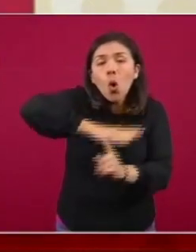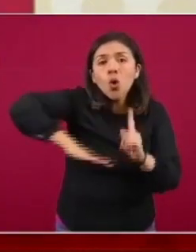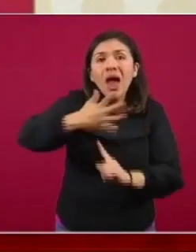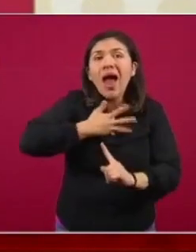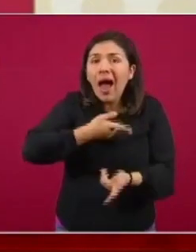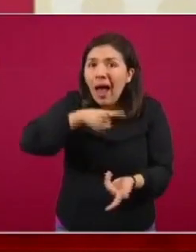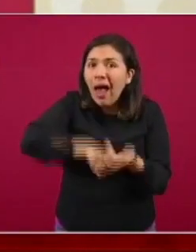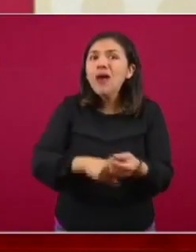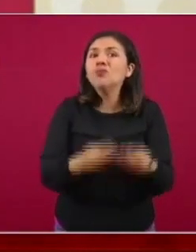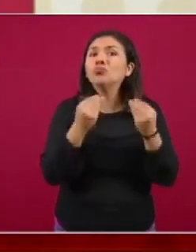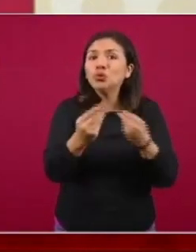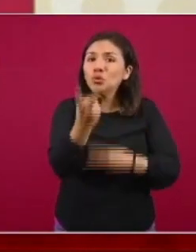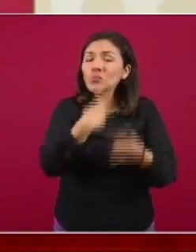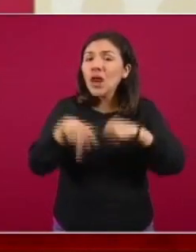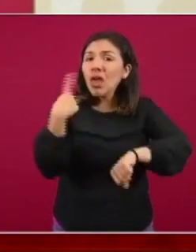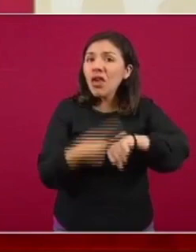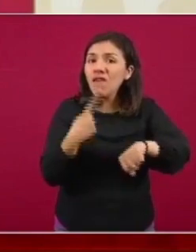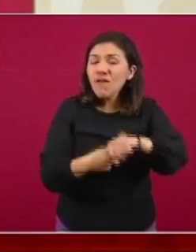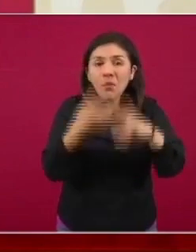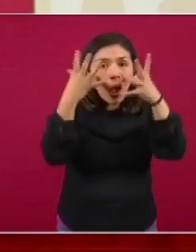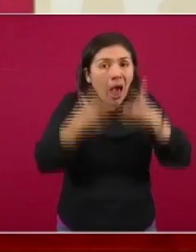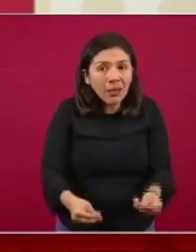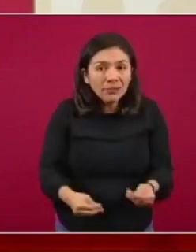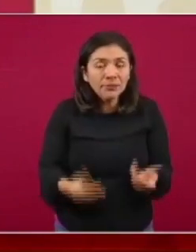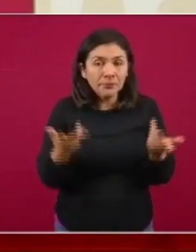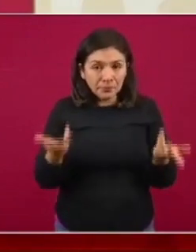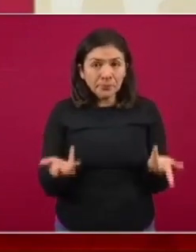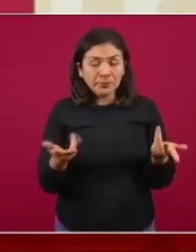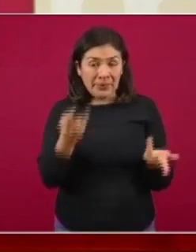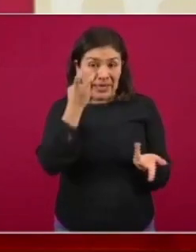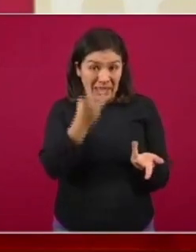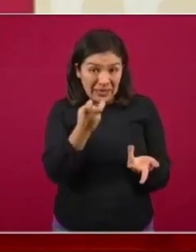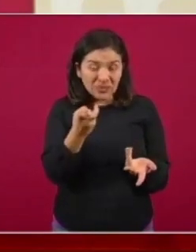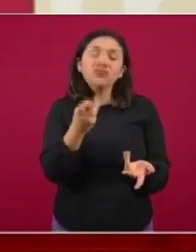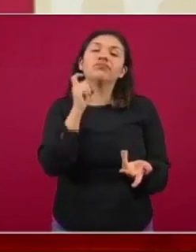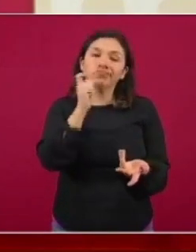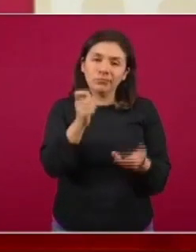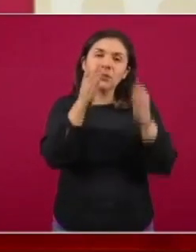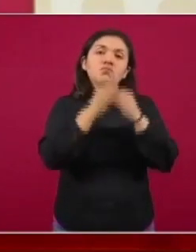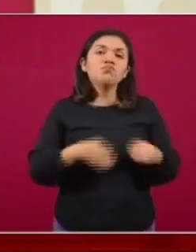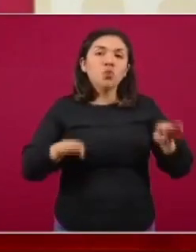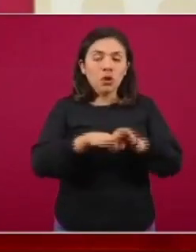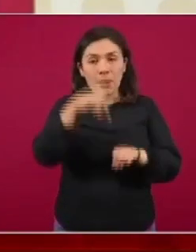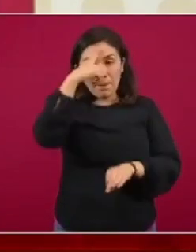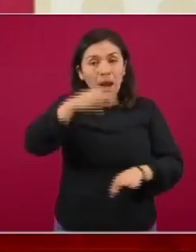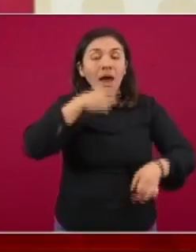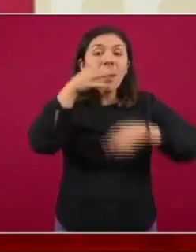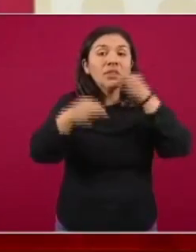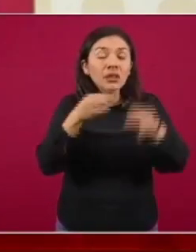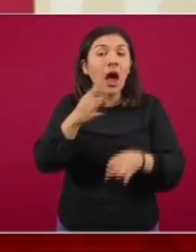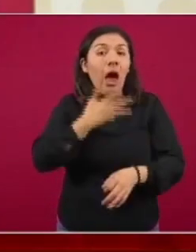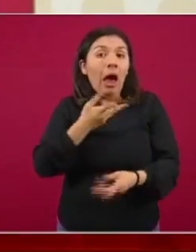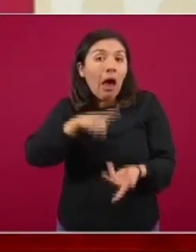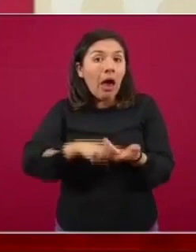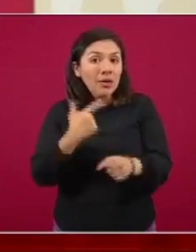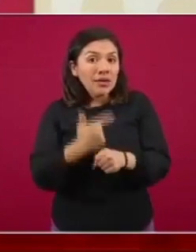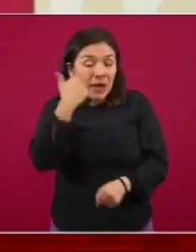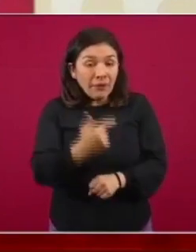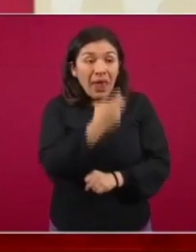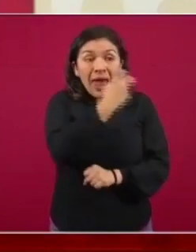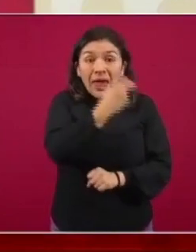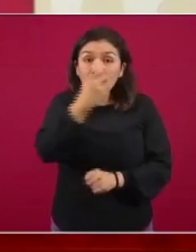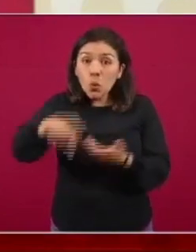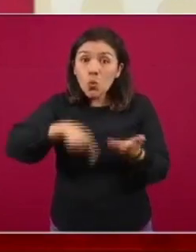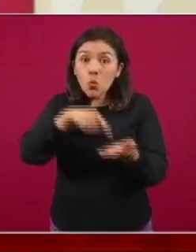tiene casos, ¿no? Y tiene muchos casos. Entonces eso creo que es una forma importante de comunicar el riesgo, y en esas zonas